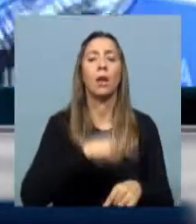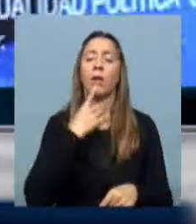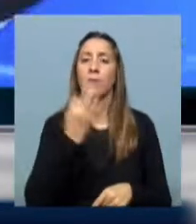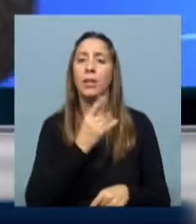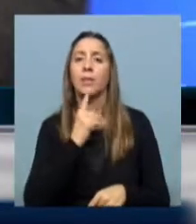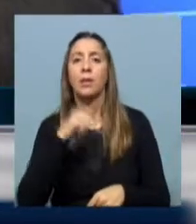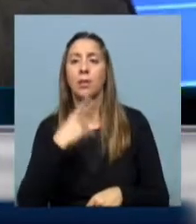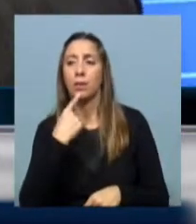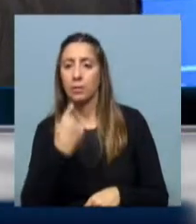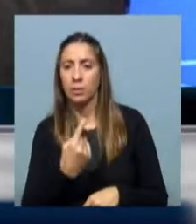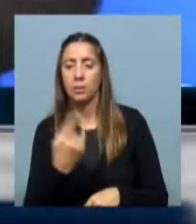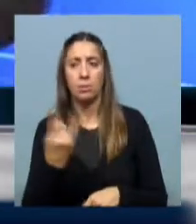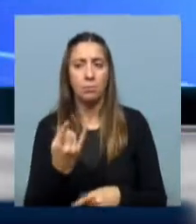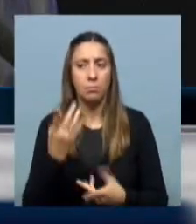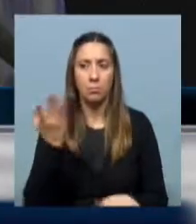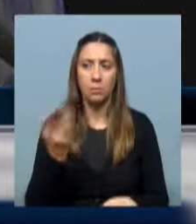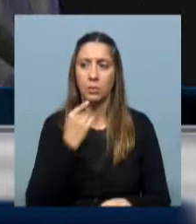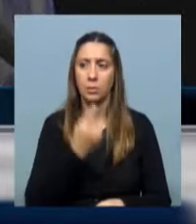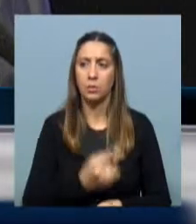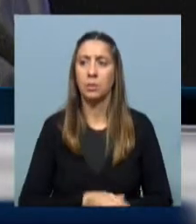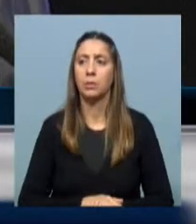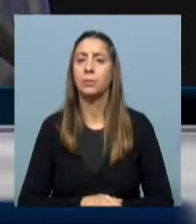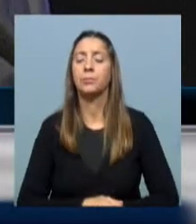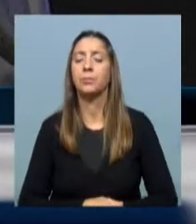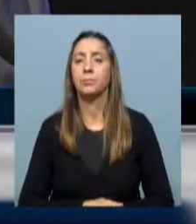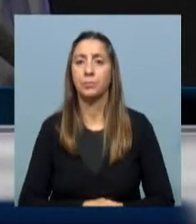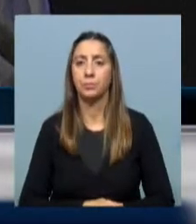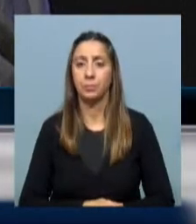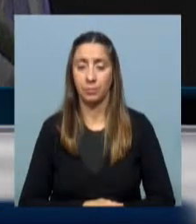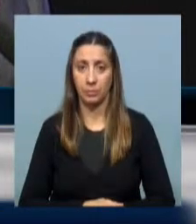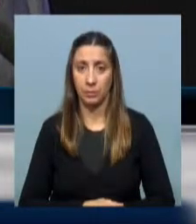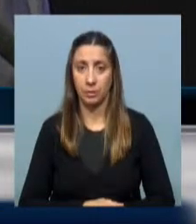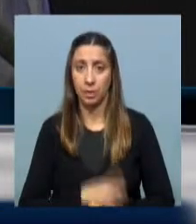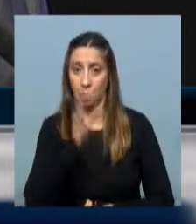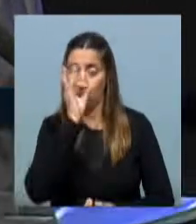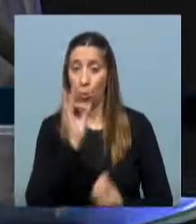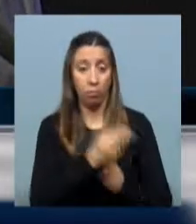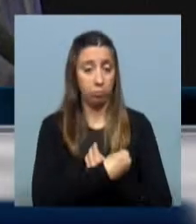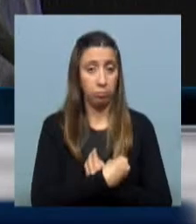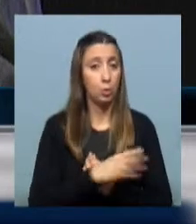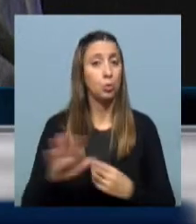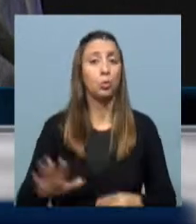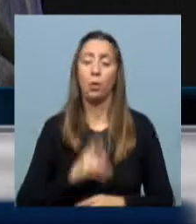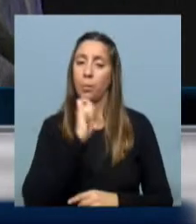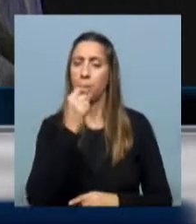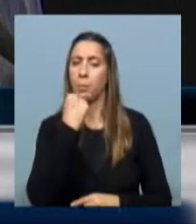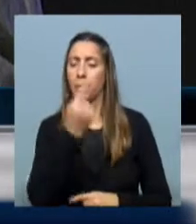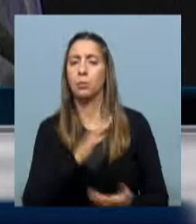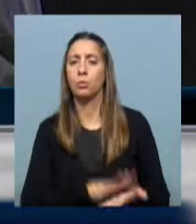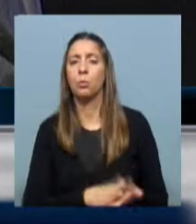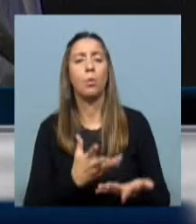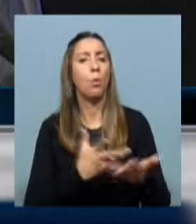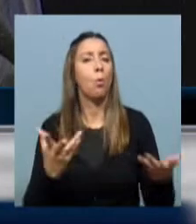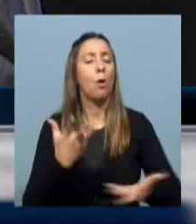dice TN o TN miente, como decían? No, o sea, nunca se ocultó. Hoy todos los periodistas que me preguntaron a mí